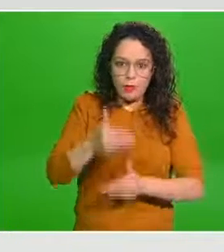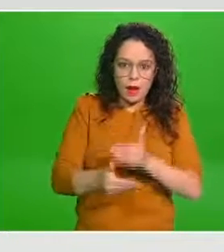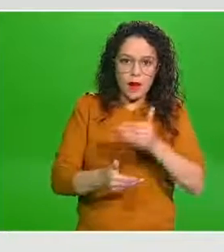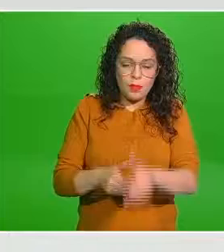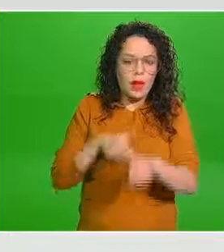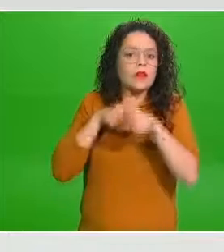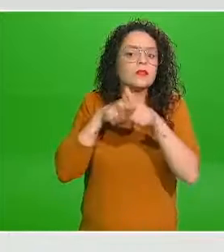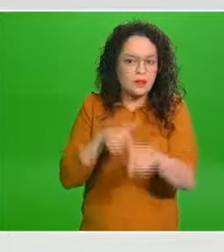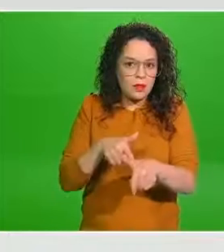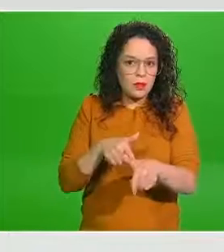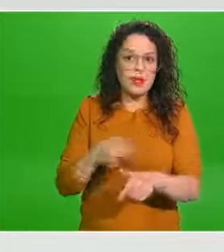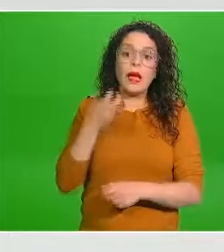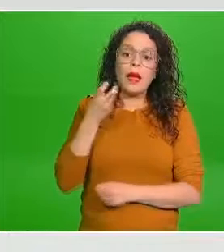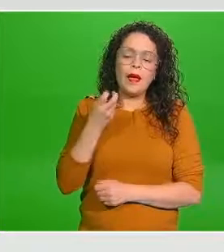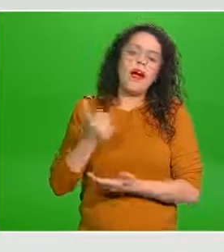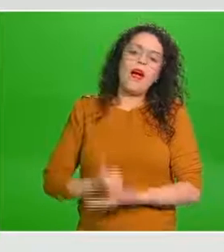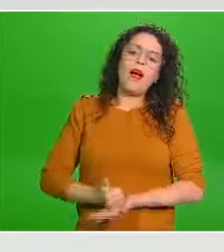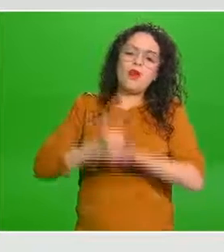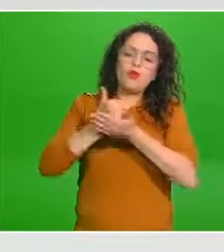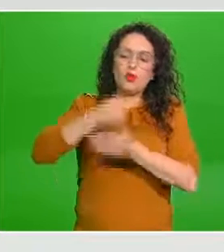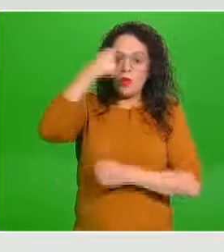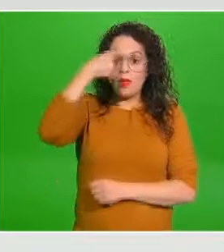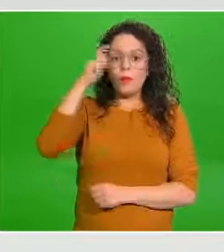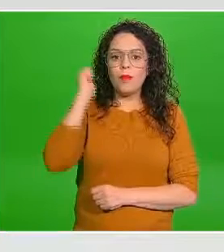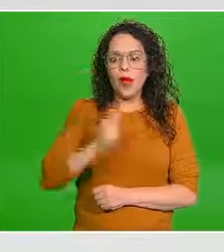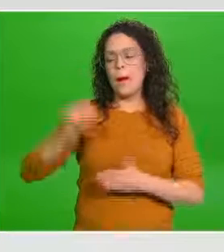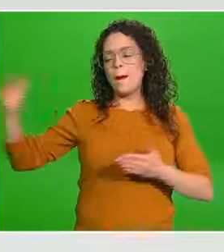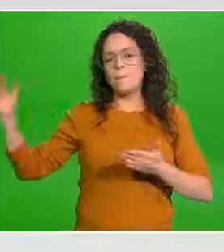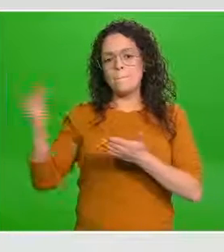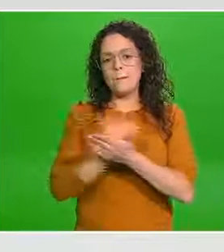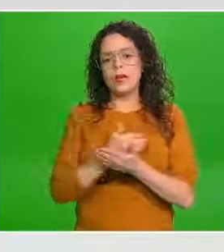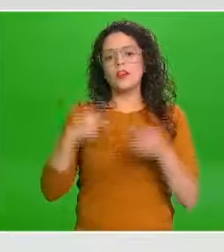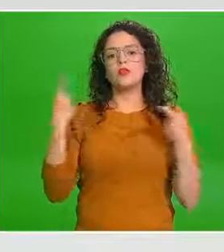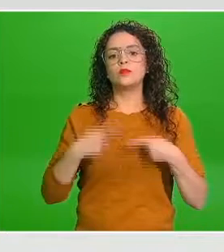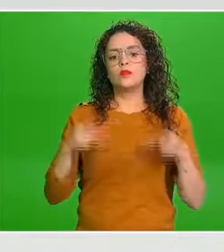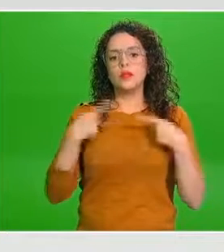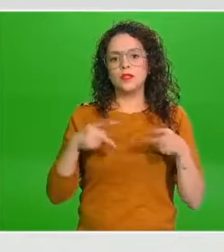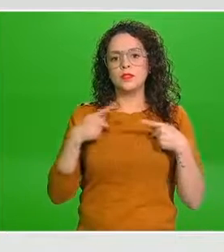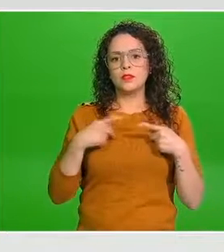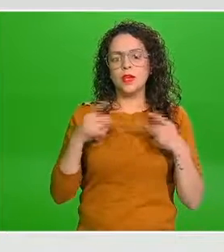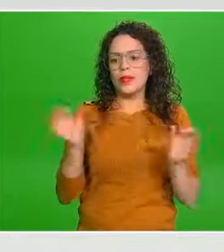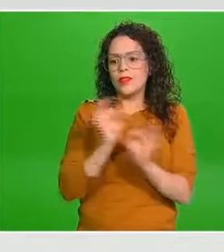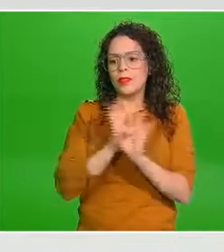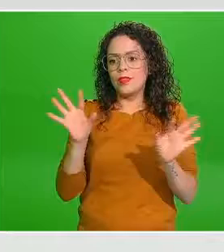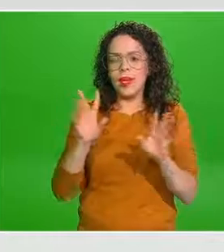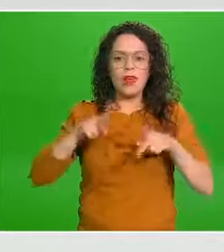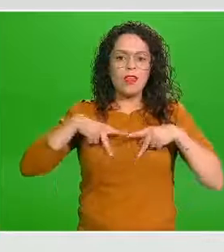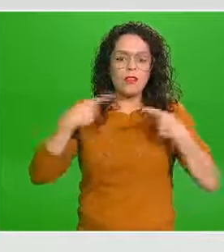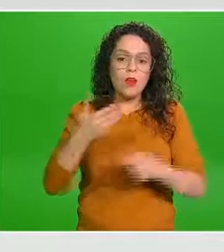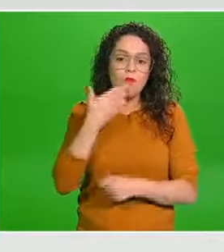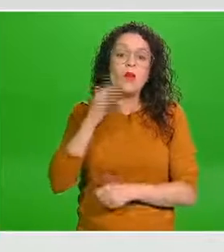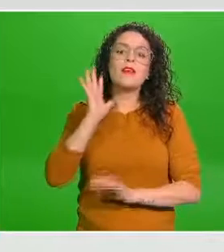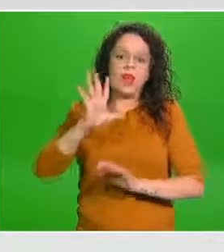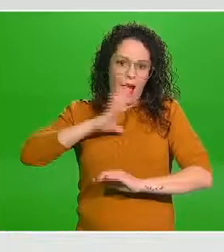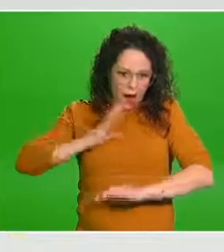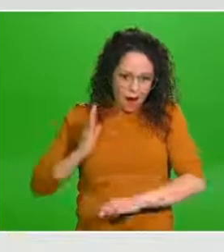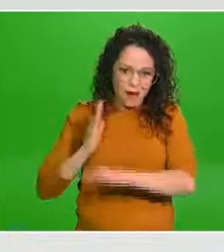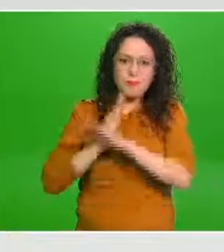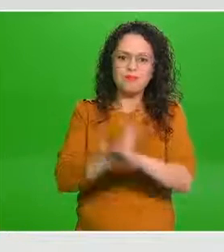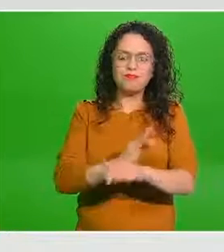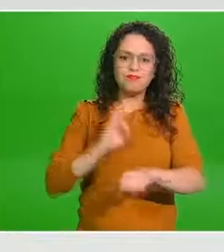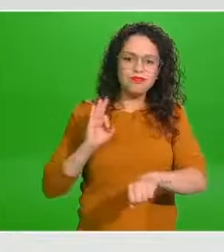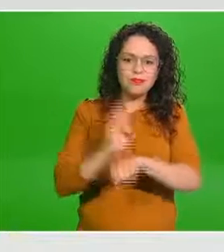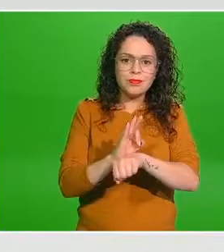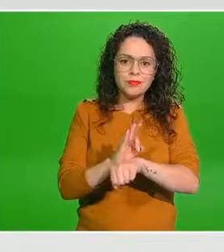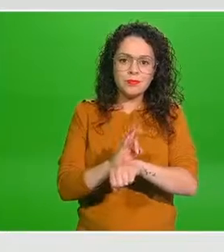finalmente esta venga a contribuir a una disminución de la cantidad de personas susceptibles y por lo tanto no haya ya